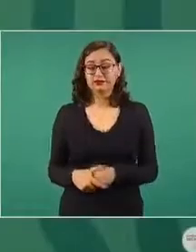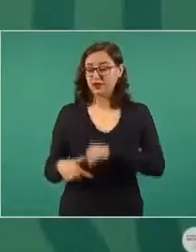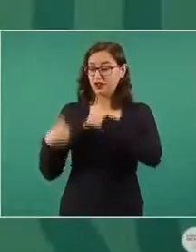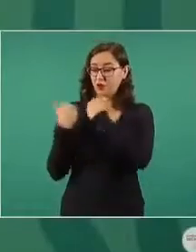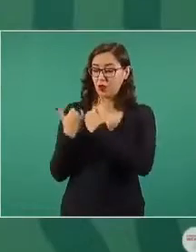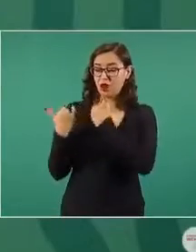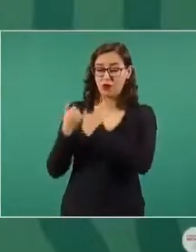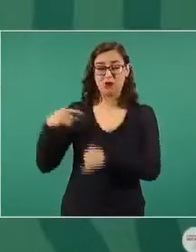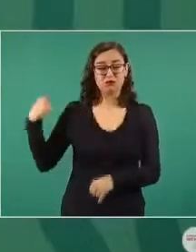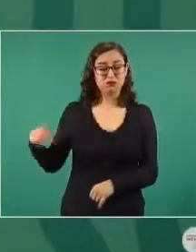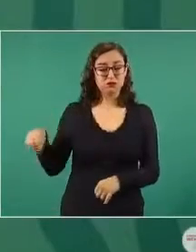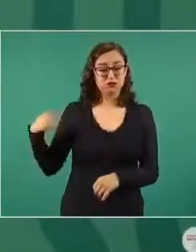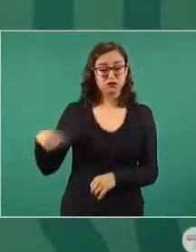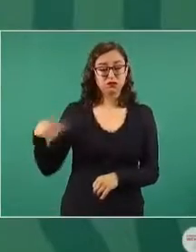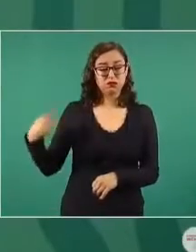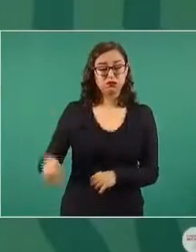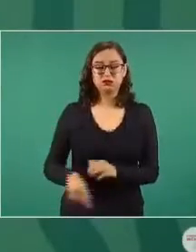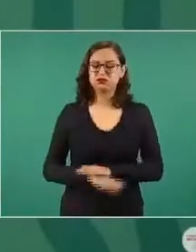Es